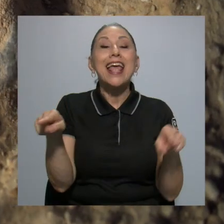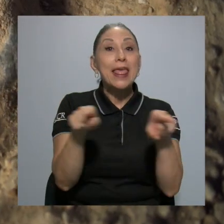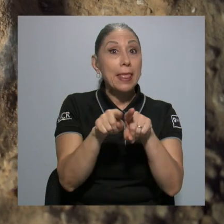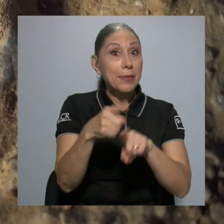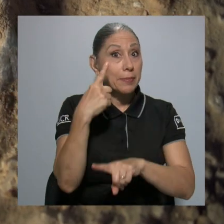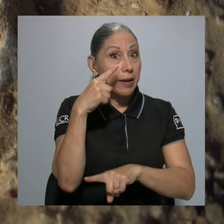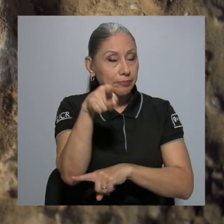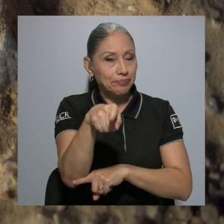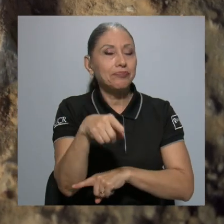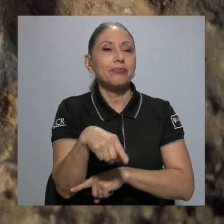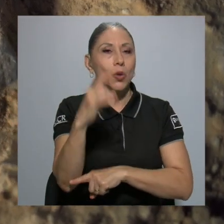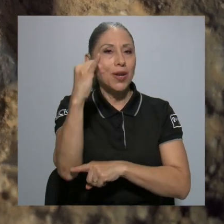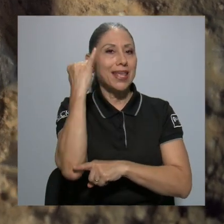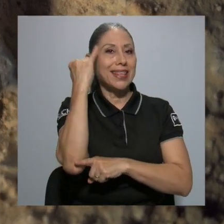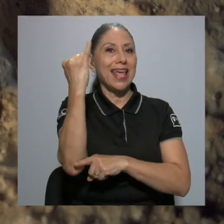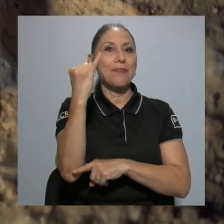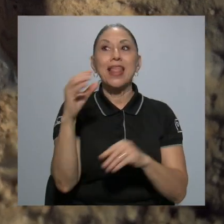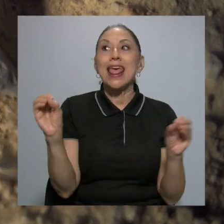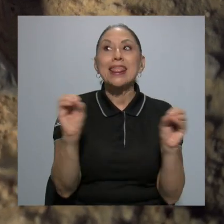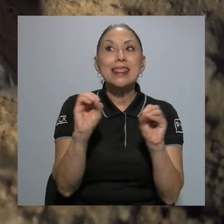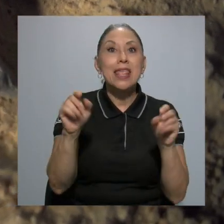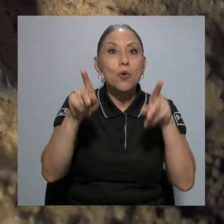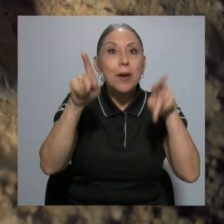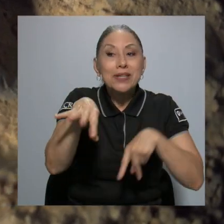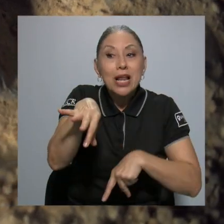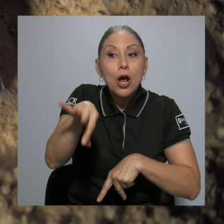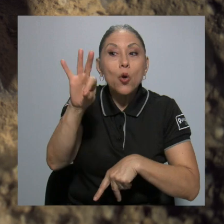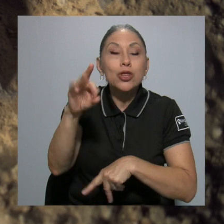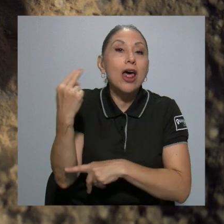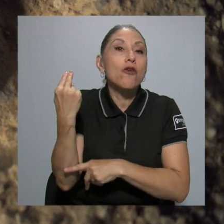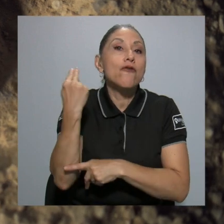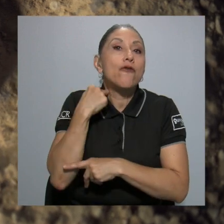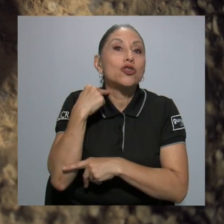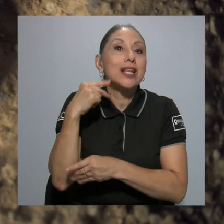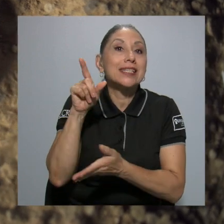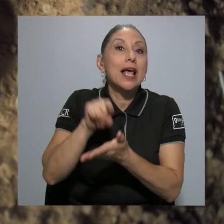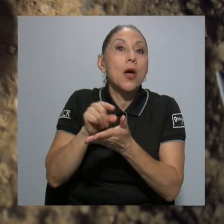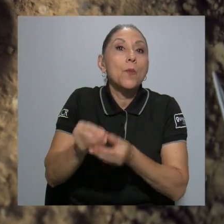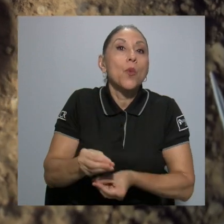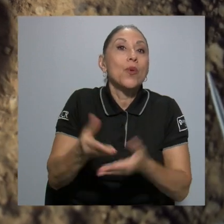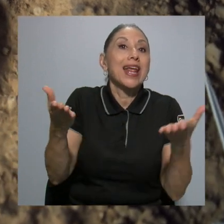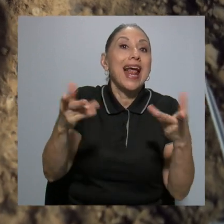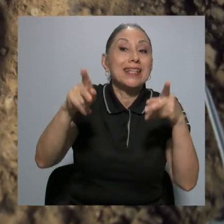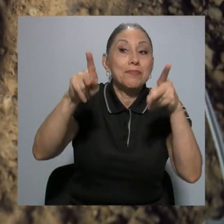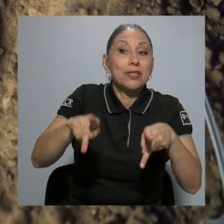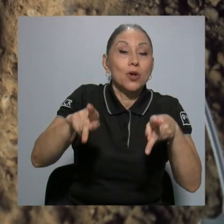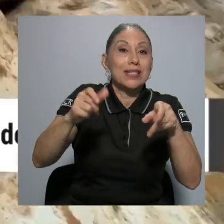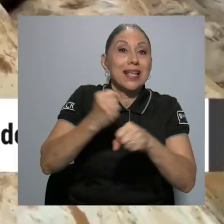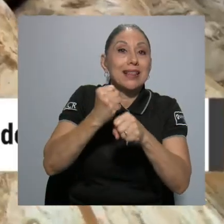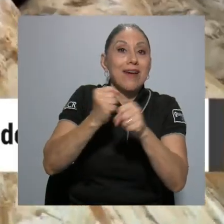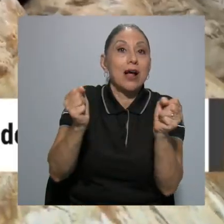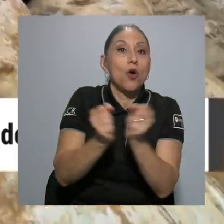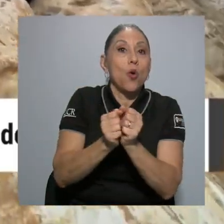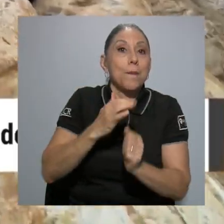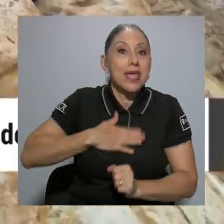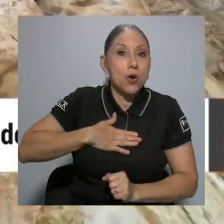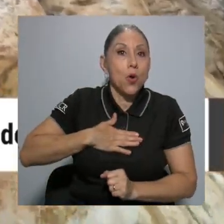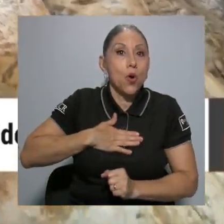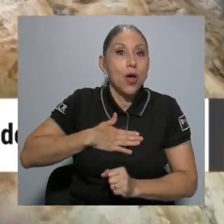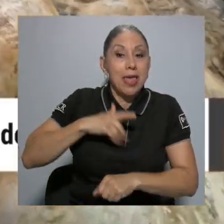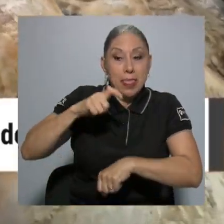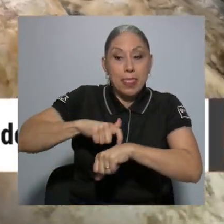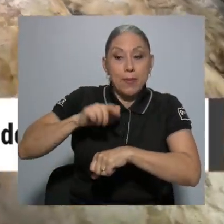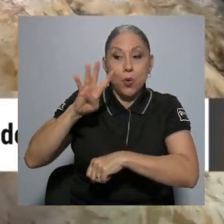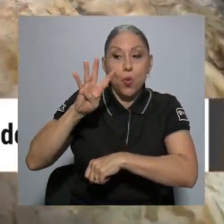ha encontrado fósiles publicables de las personas que trabajan conmigo en 40 años. Eso es increíble. O